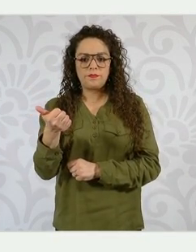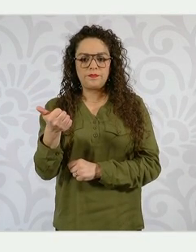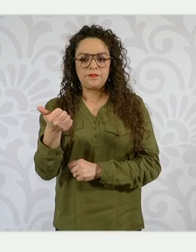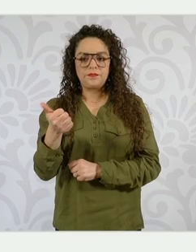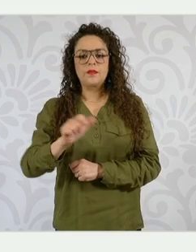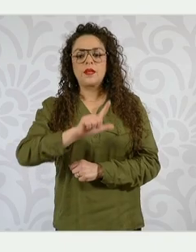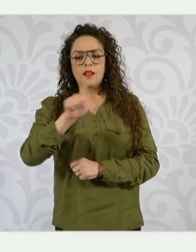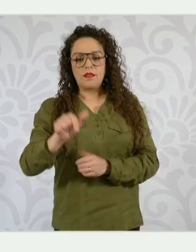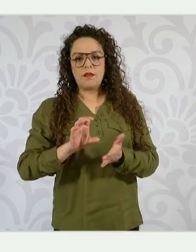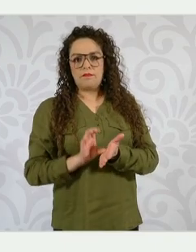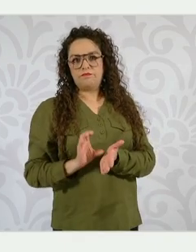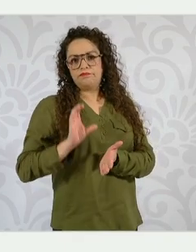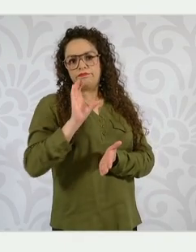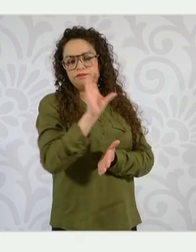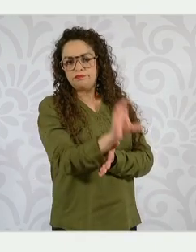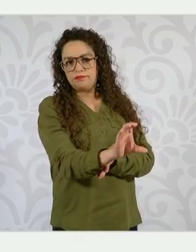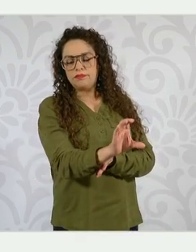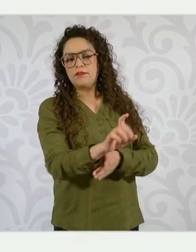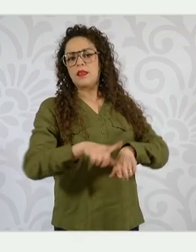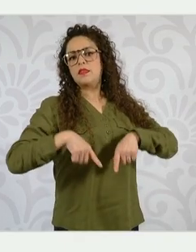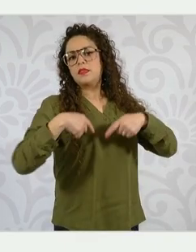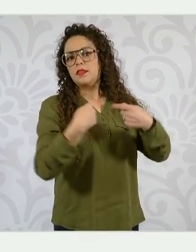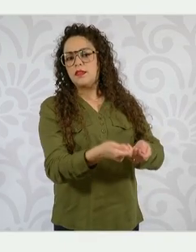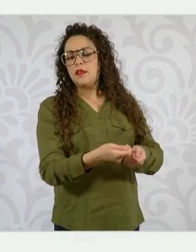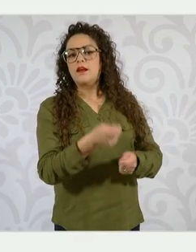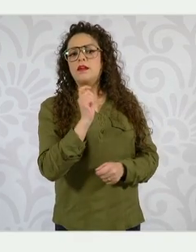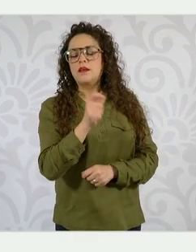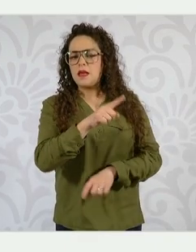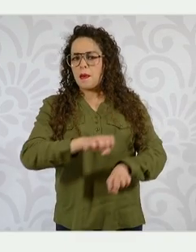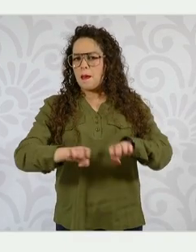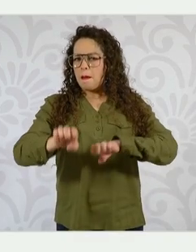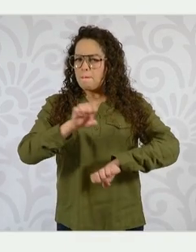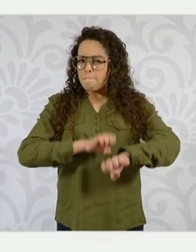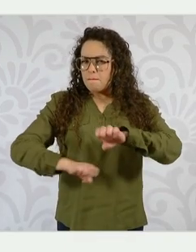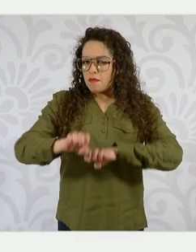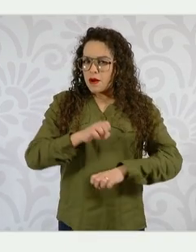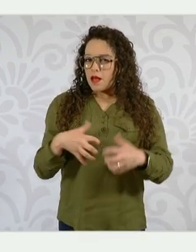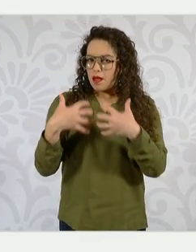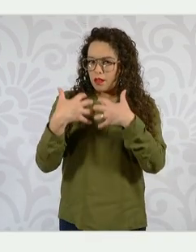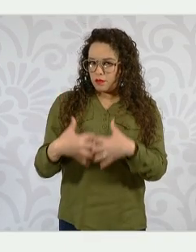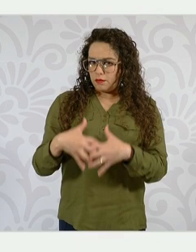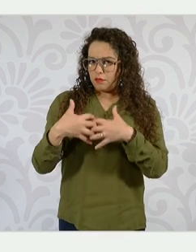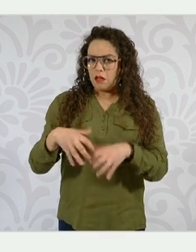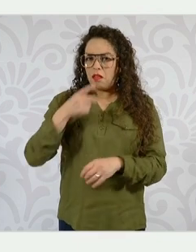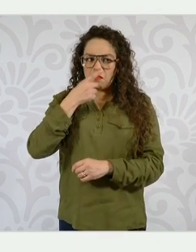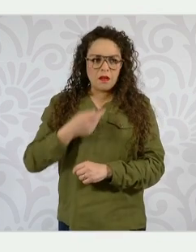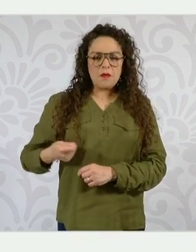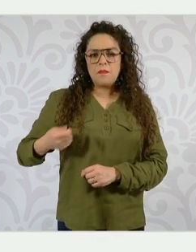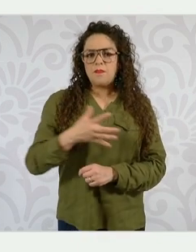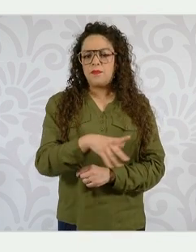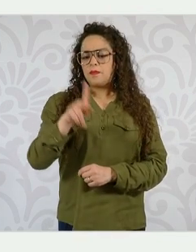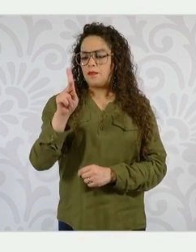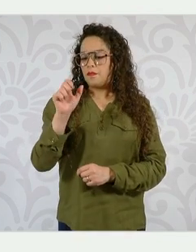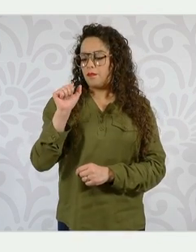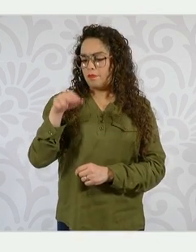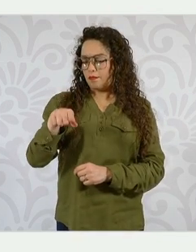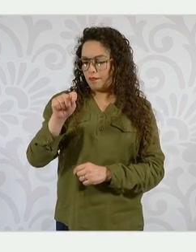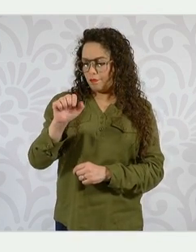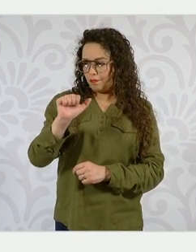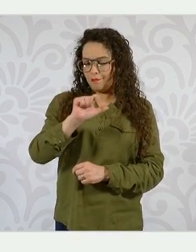entregaban a empresas que son pantalla, que son empresas de cartón.